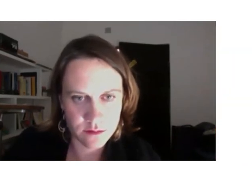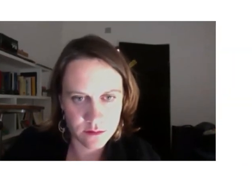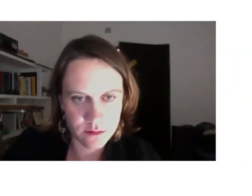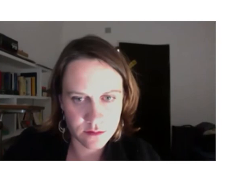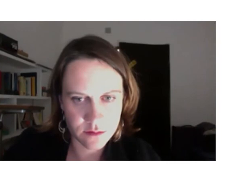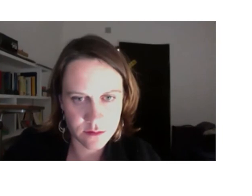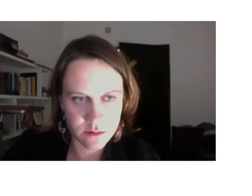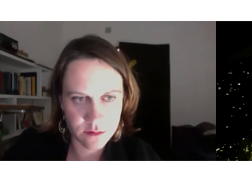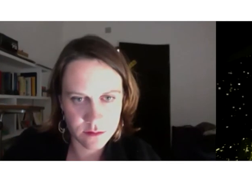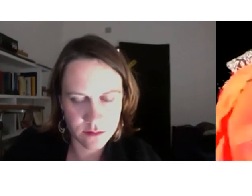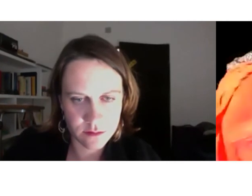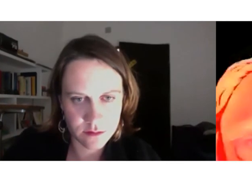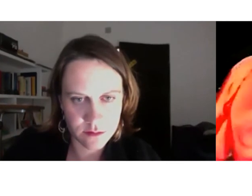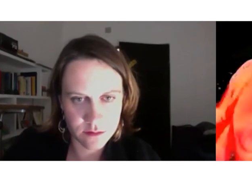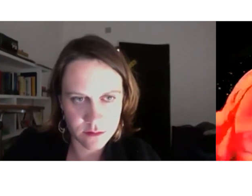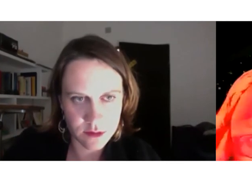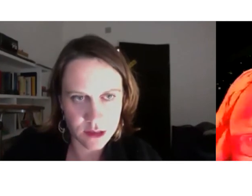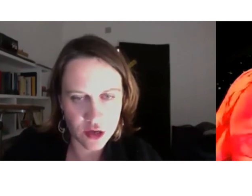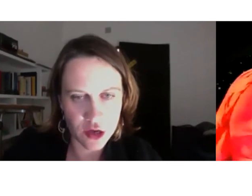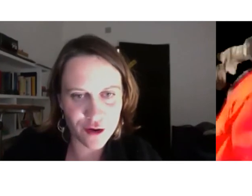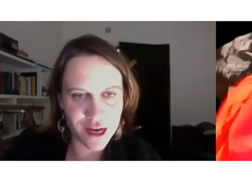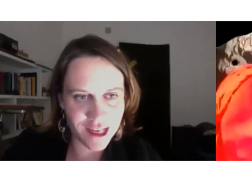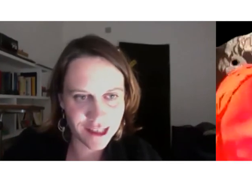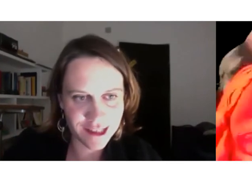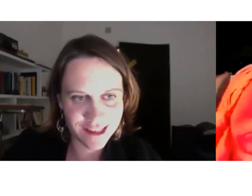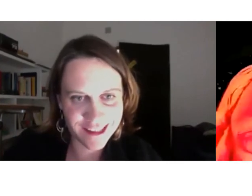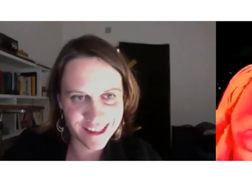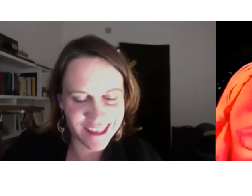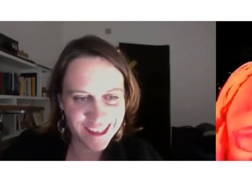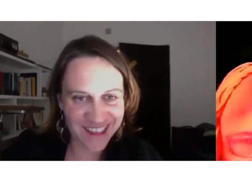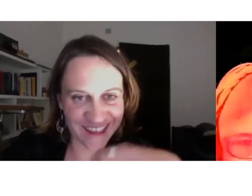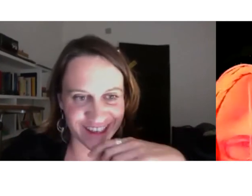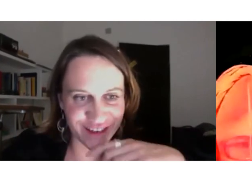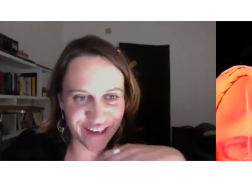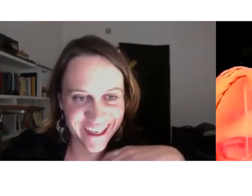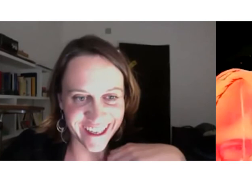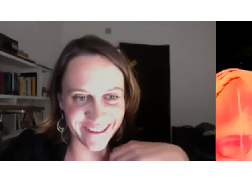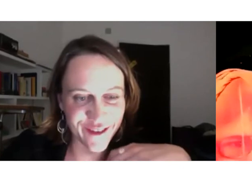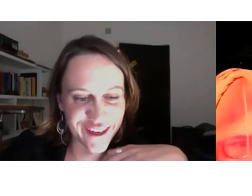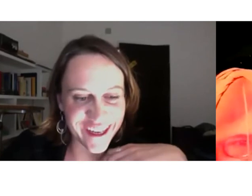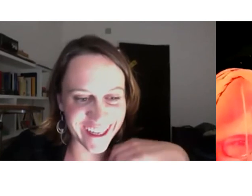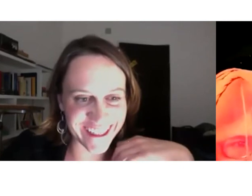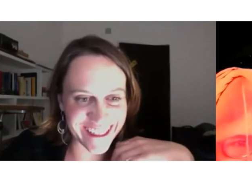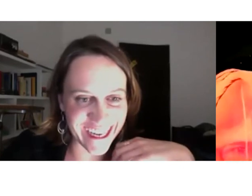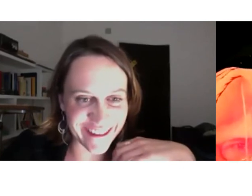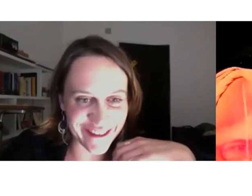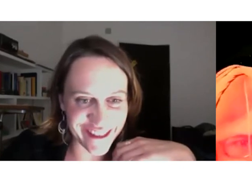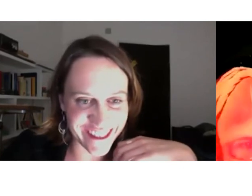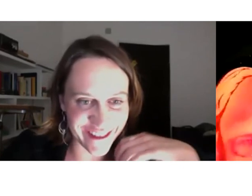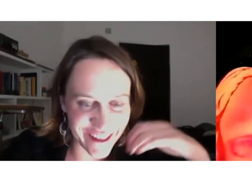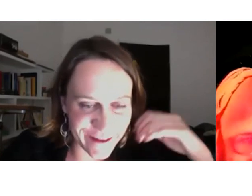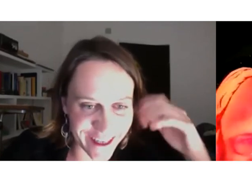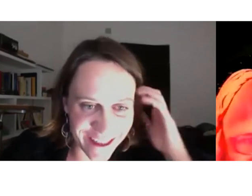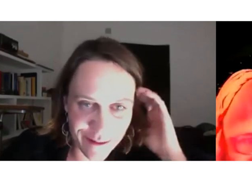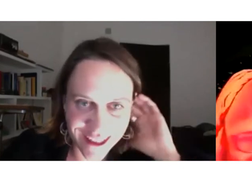Hola, hola. creo que volvieron a reingresar, entonces creo